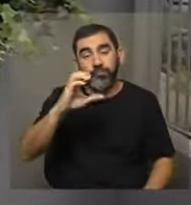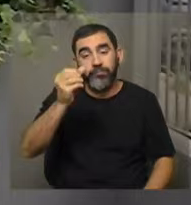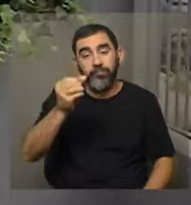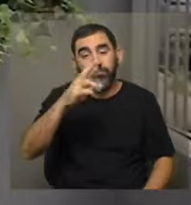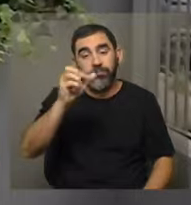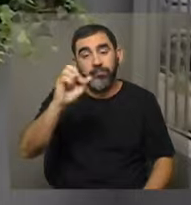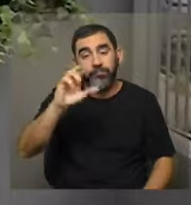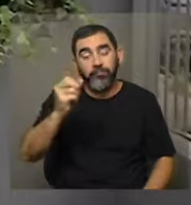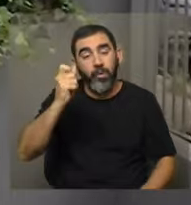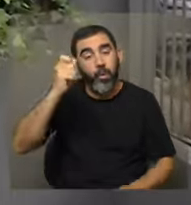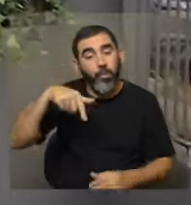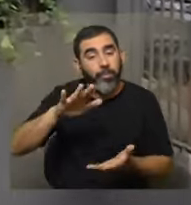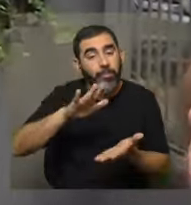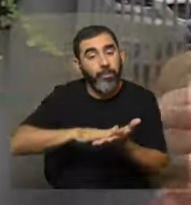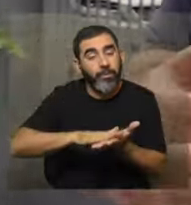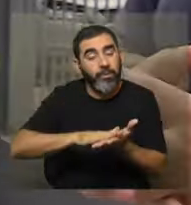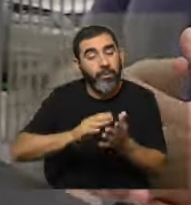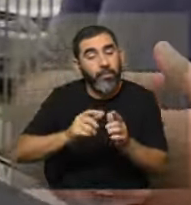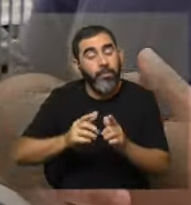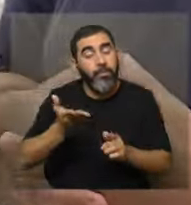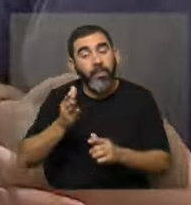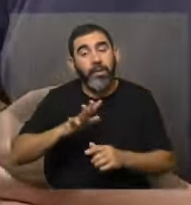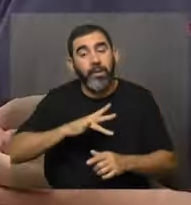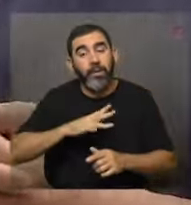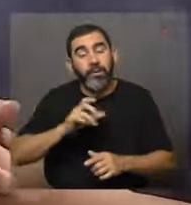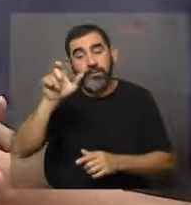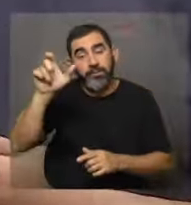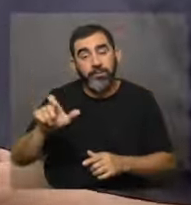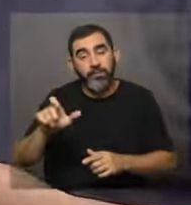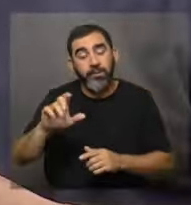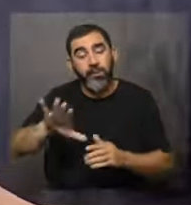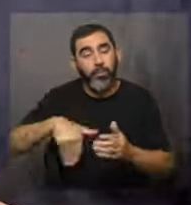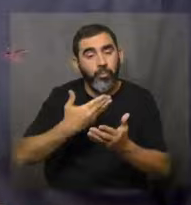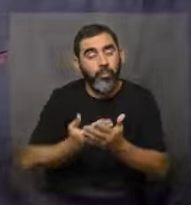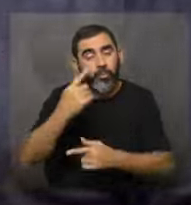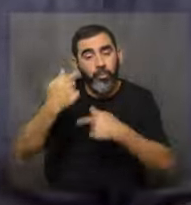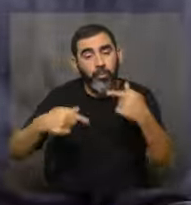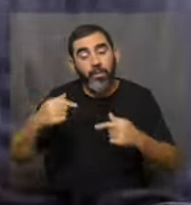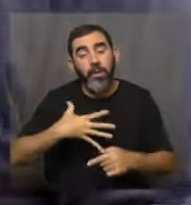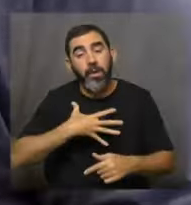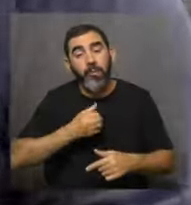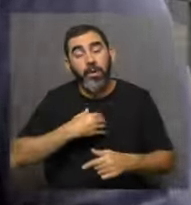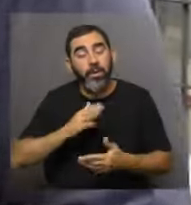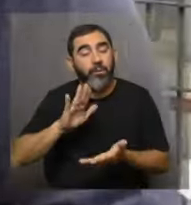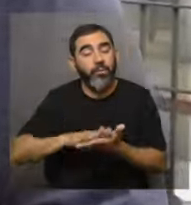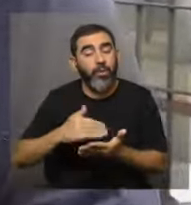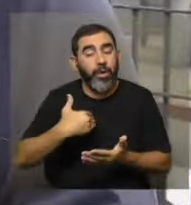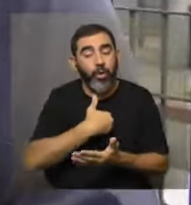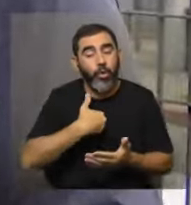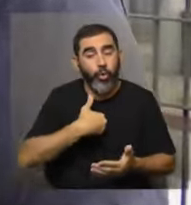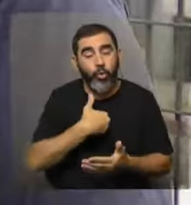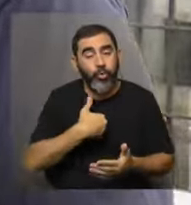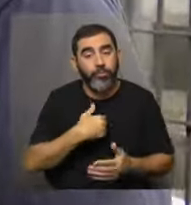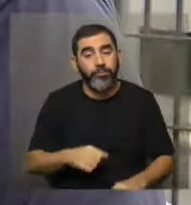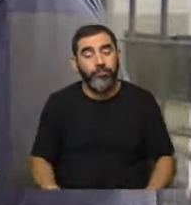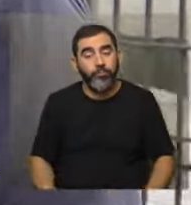tener una mirada acerca de esta extensión del pedido de licencia de fagundes y algunas propuestas que surgen del partido Nacional en torno a ese rol el del cual